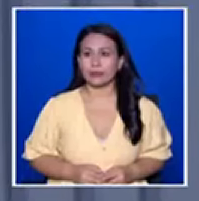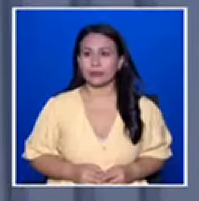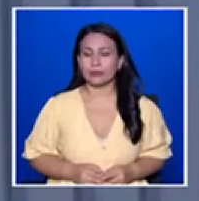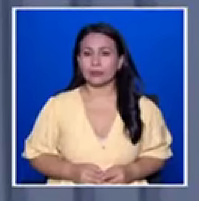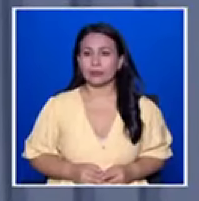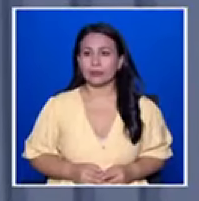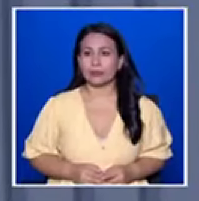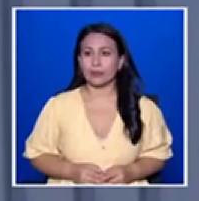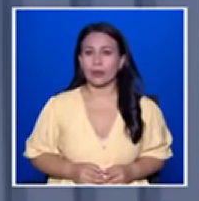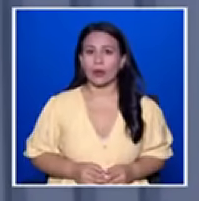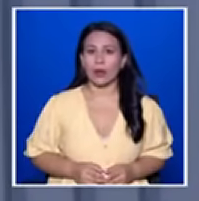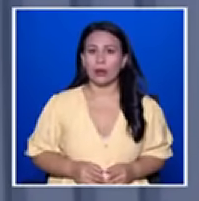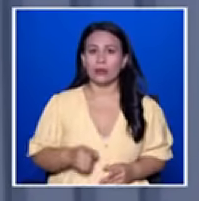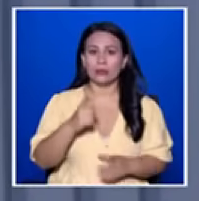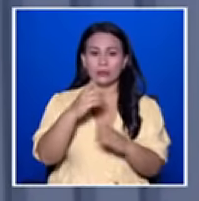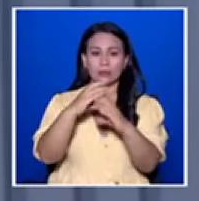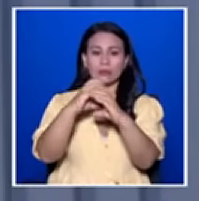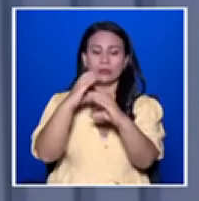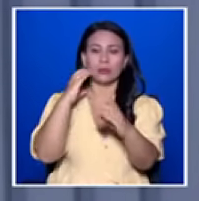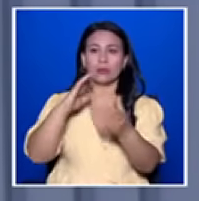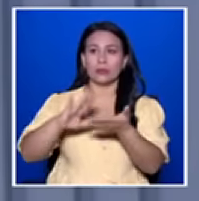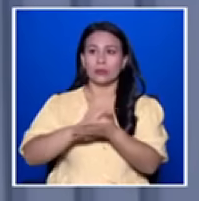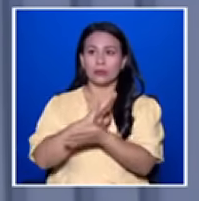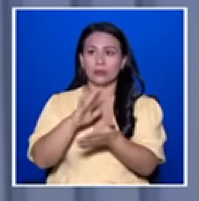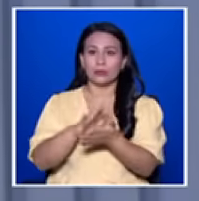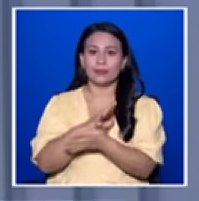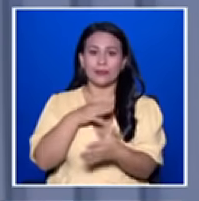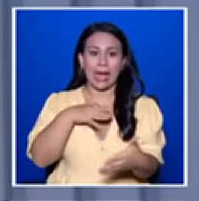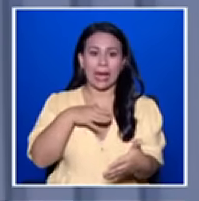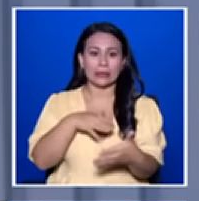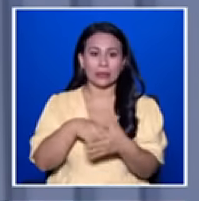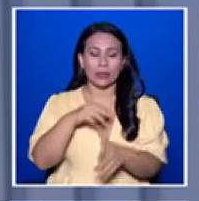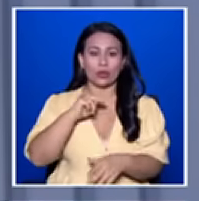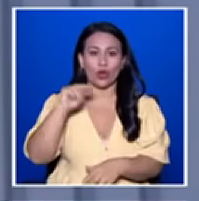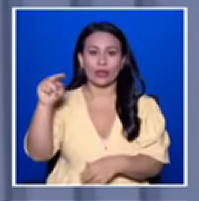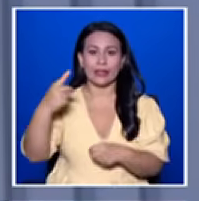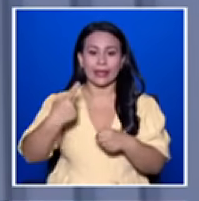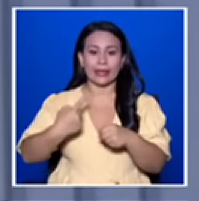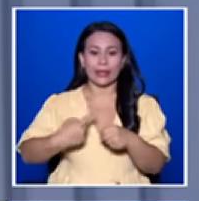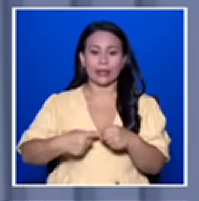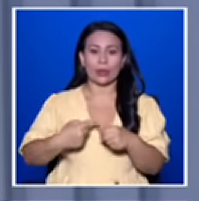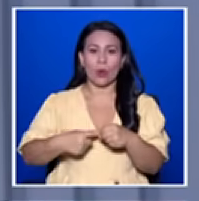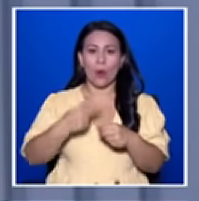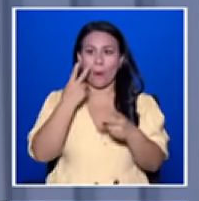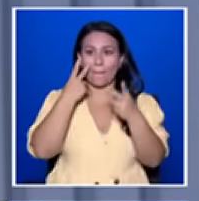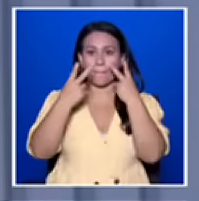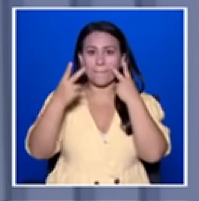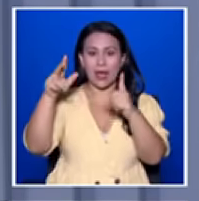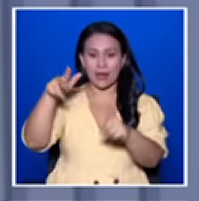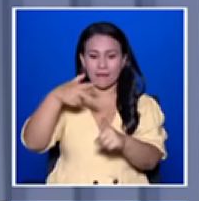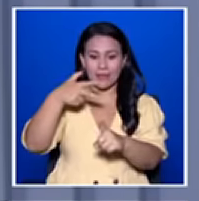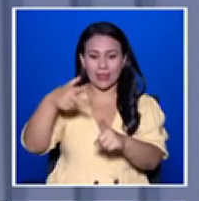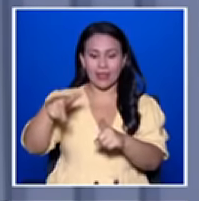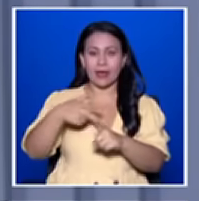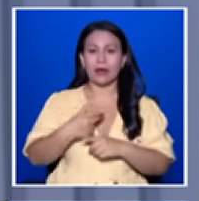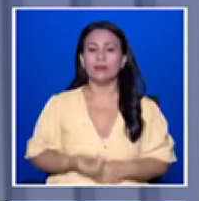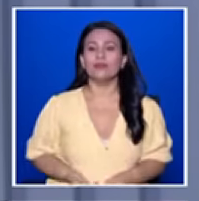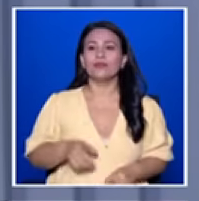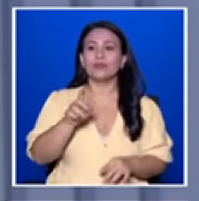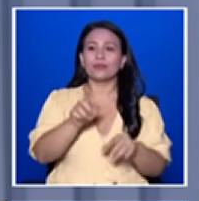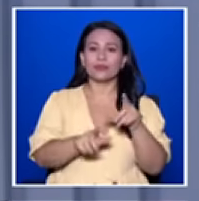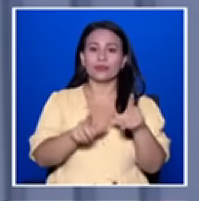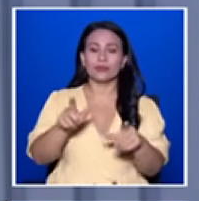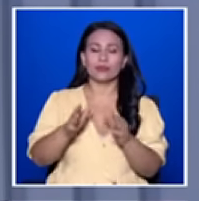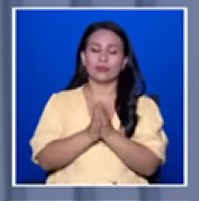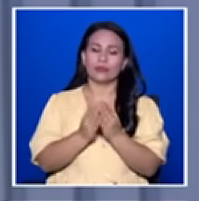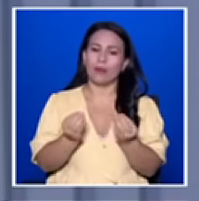Y una buseta de transporte escolar se accidentó en el norte de Quito. Ya van a ver ustedes el video, realmente impactante. Los vecinos solicitan